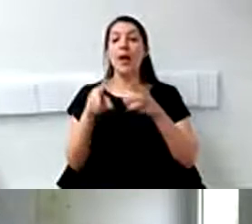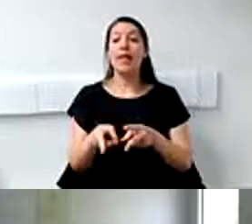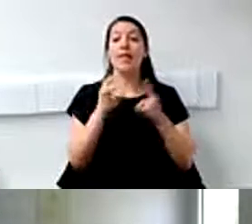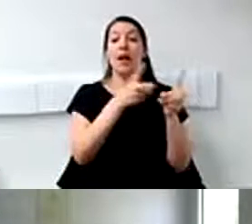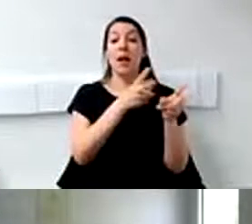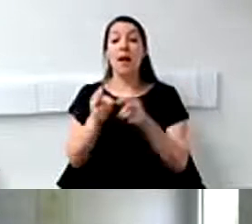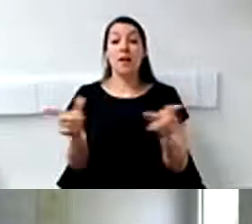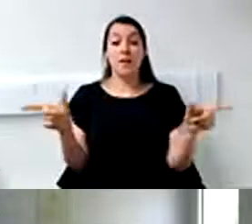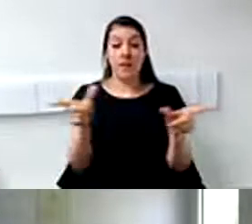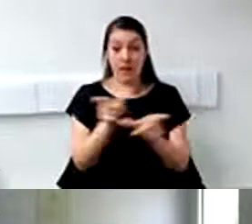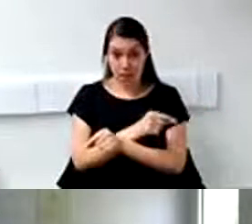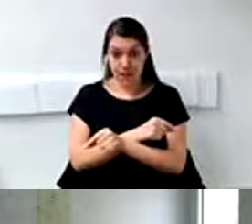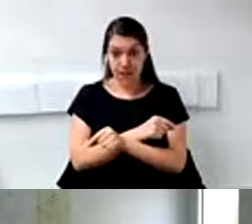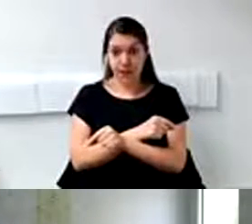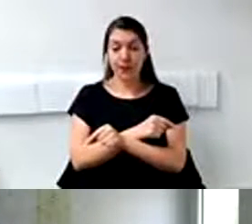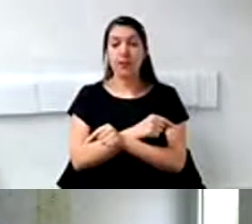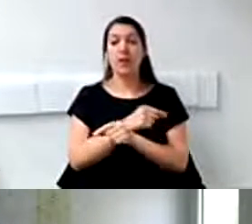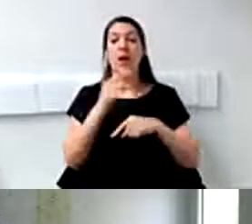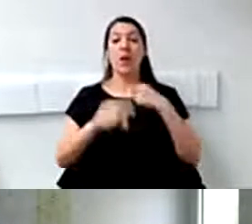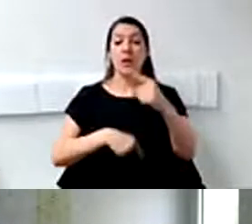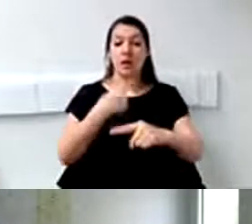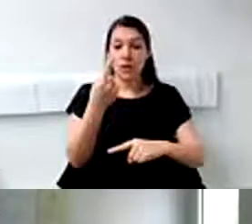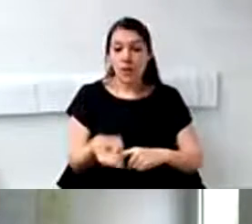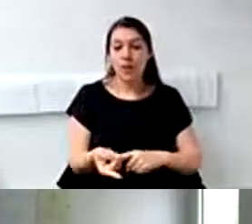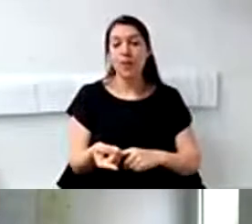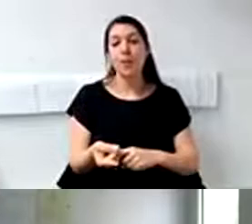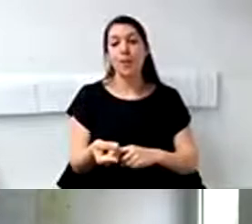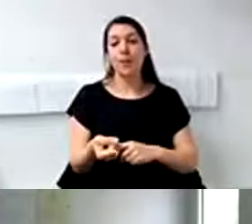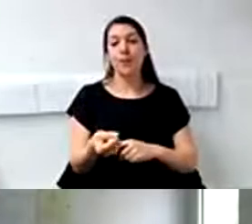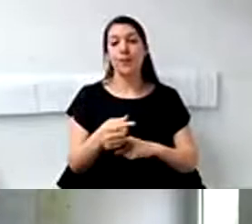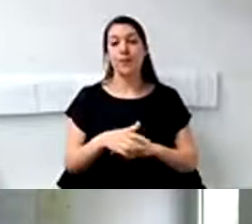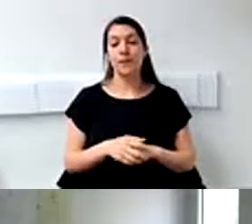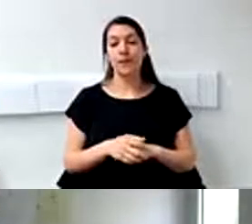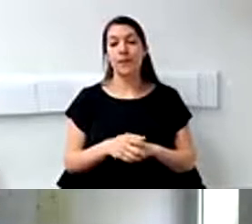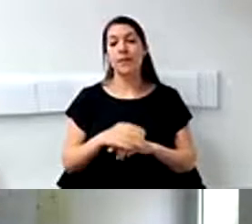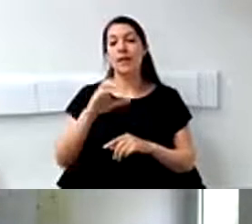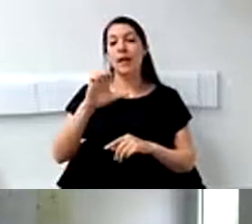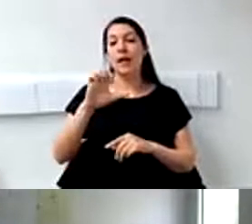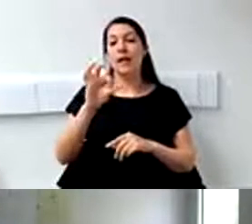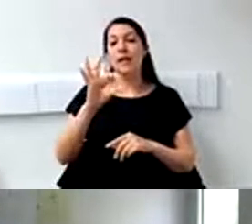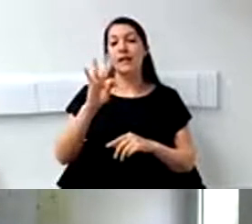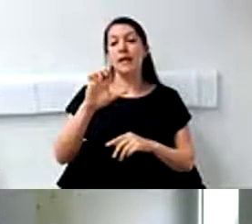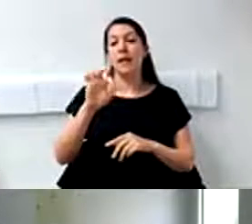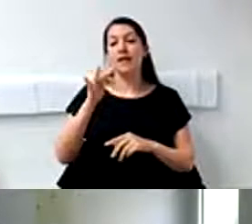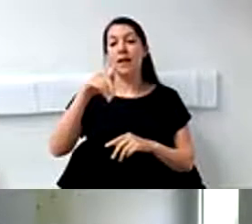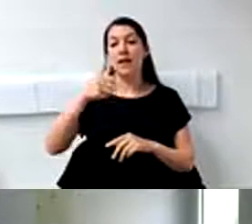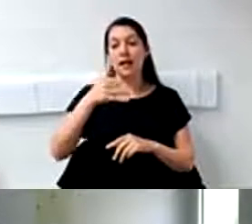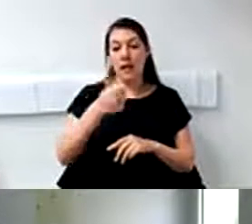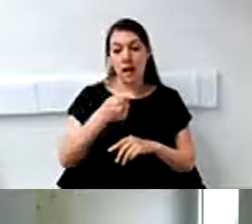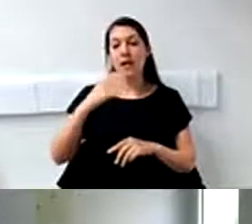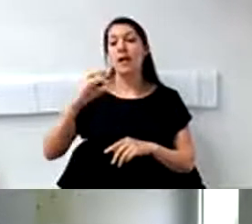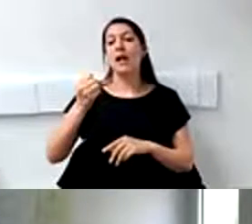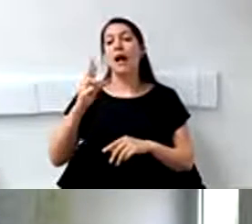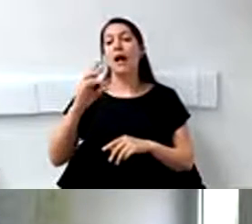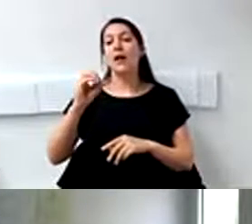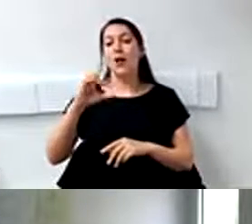parte, pasamos a la intervención de Estefanía Scaglia y Carolina Quiroga,